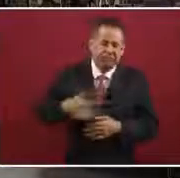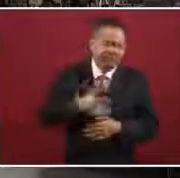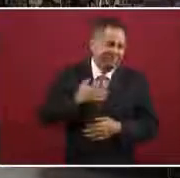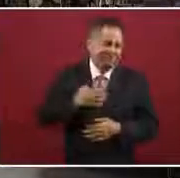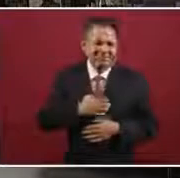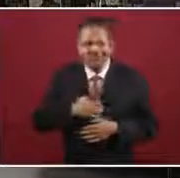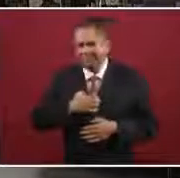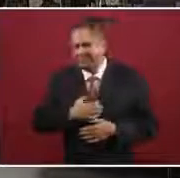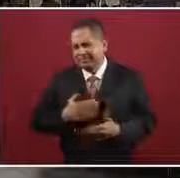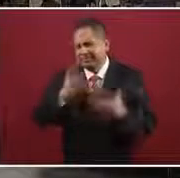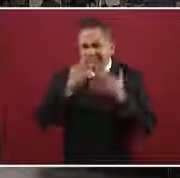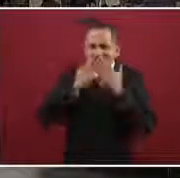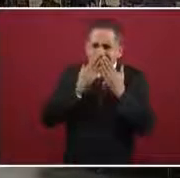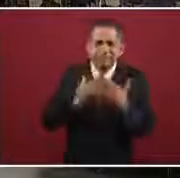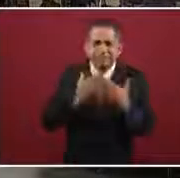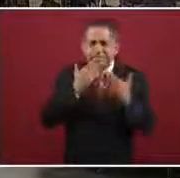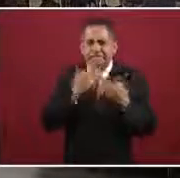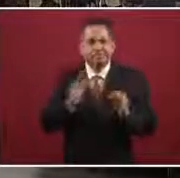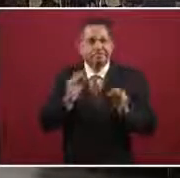enorme,